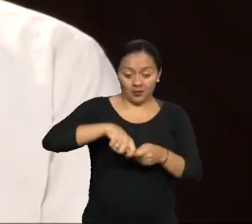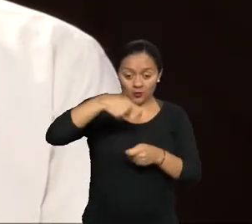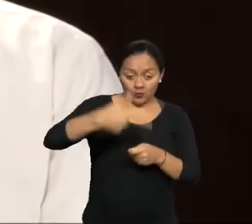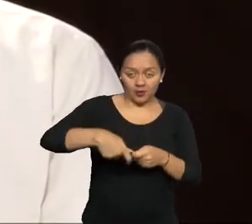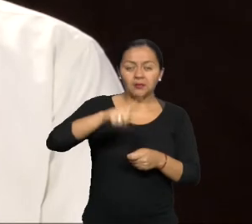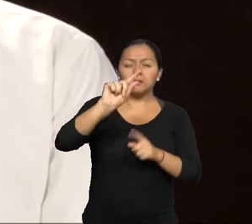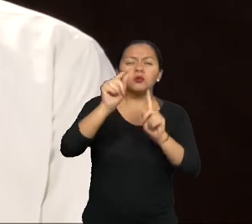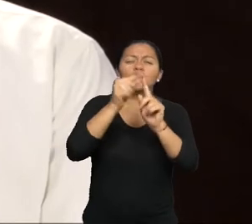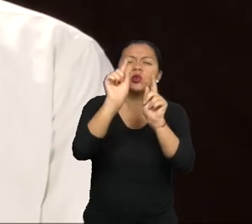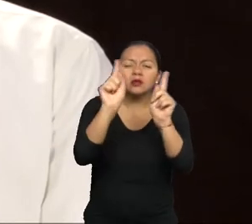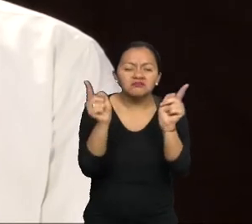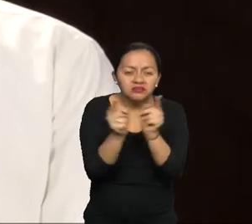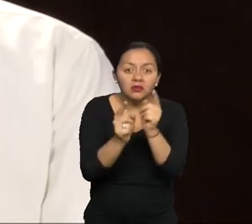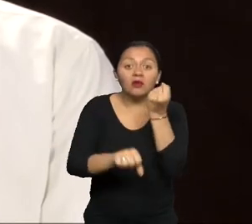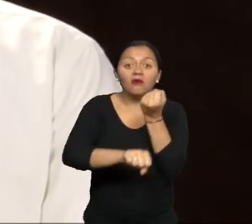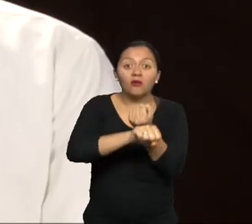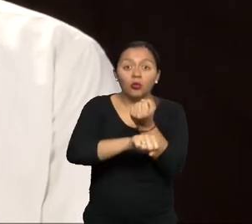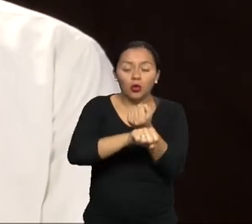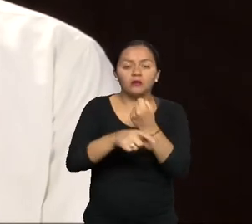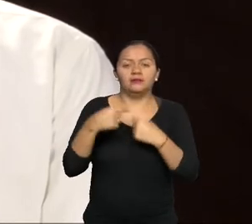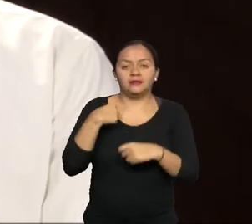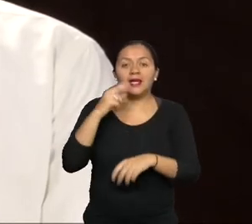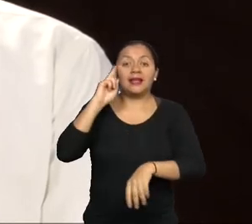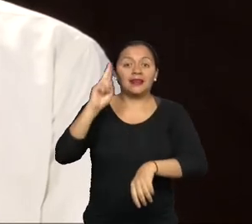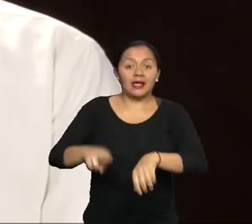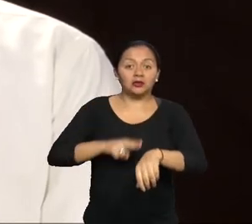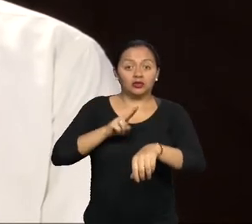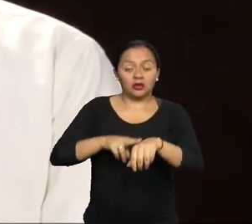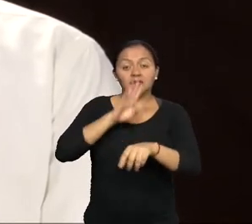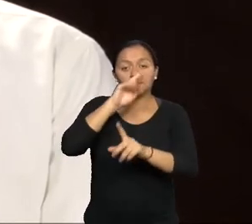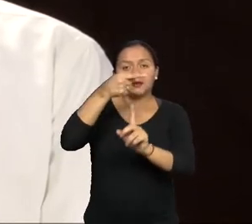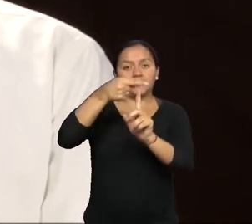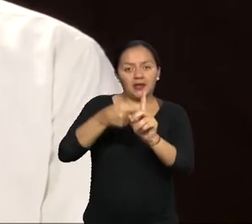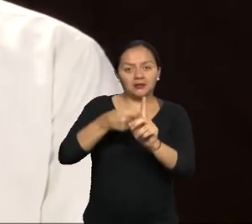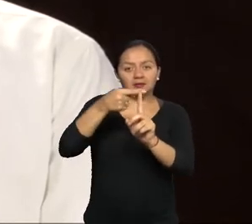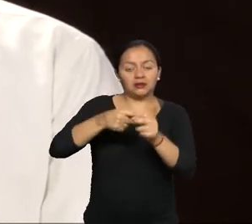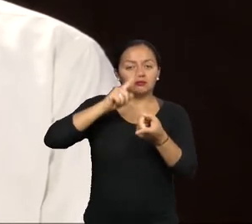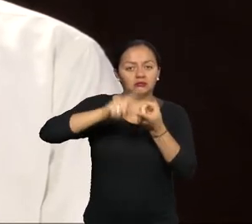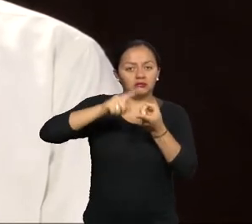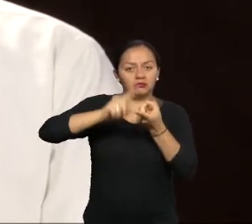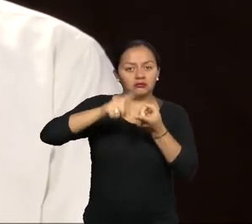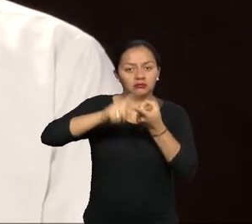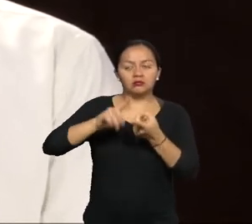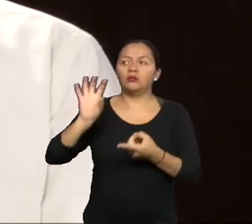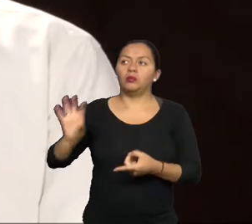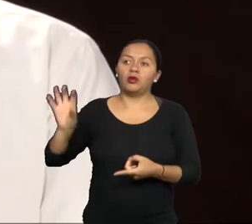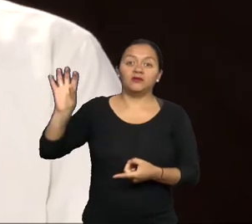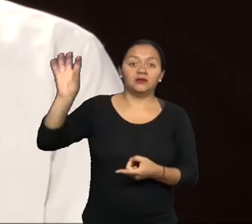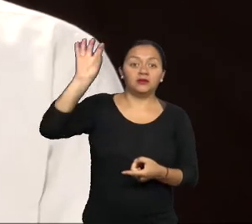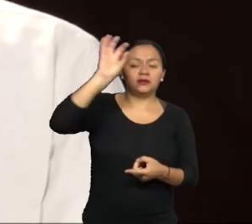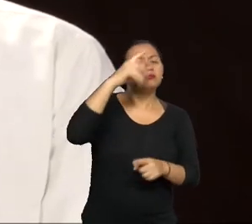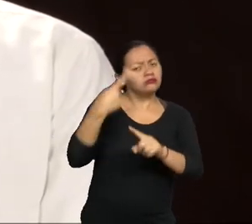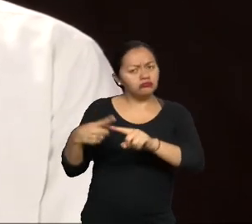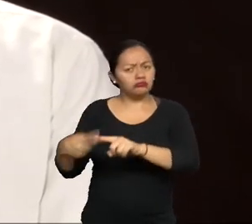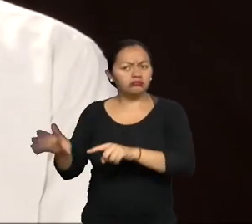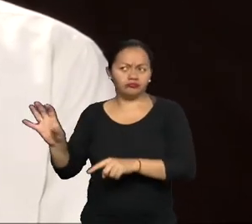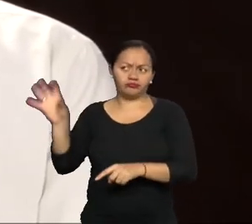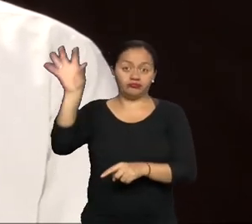el fútbol. Nosotros tenemos un torneo nacional, mes a mes realizamos torneos a nivel provincial en distintas provincias.